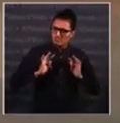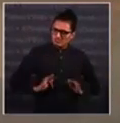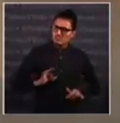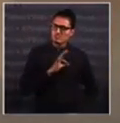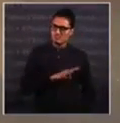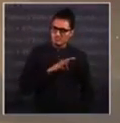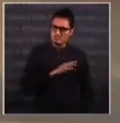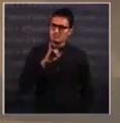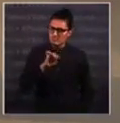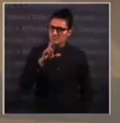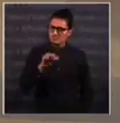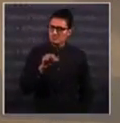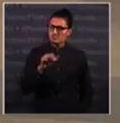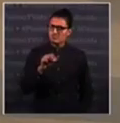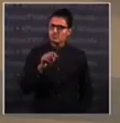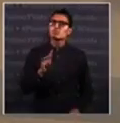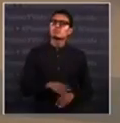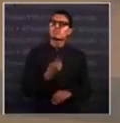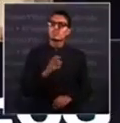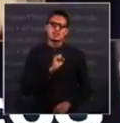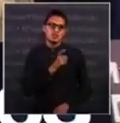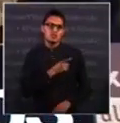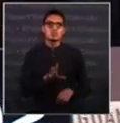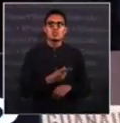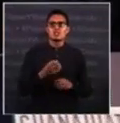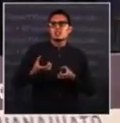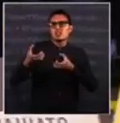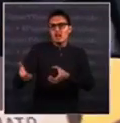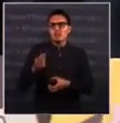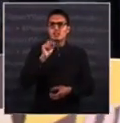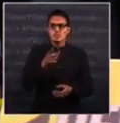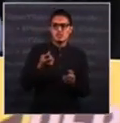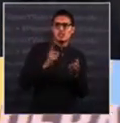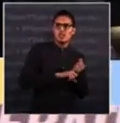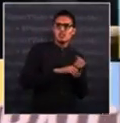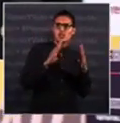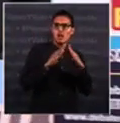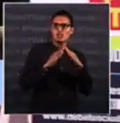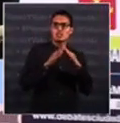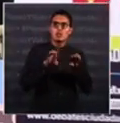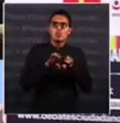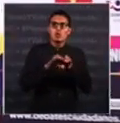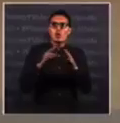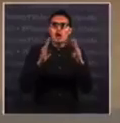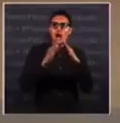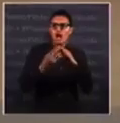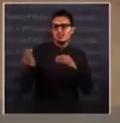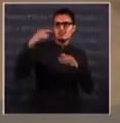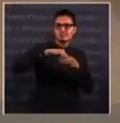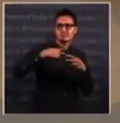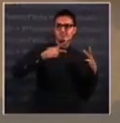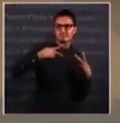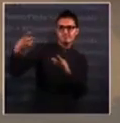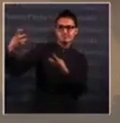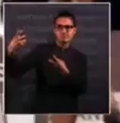también con lo que están padeciendo, no digamos en la calle, sino en sus casas, cómo han sido asaltadas y desde luego